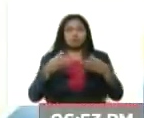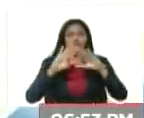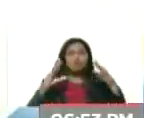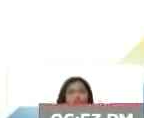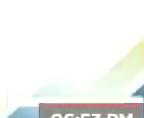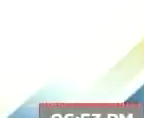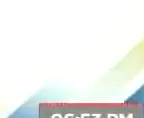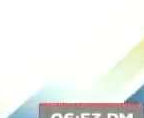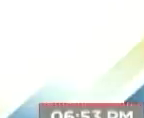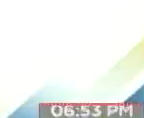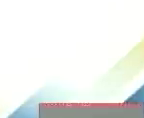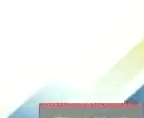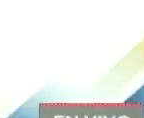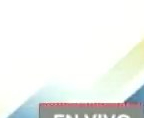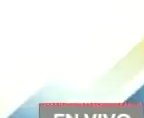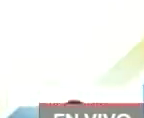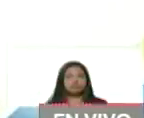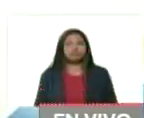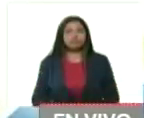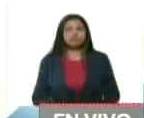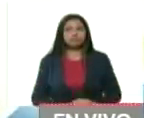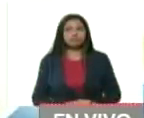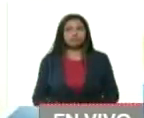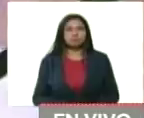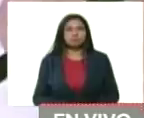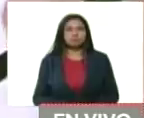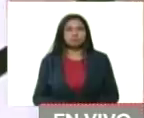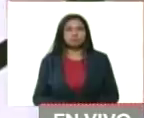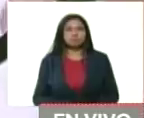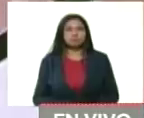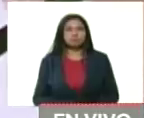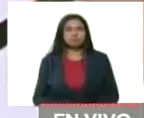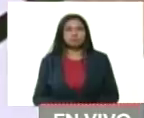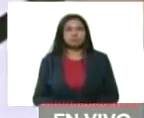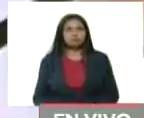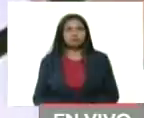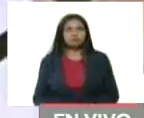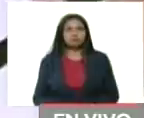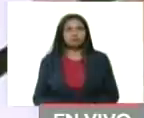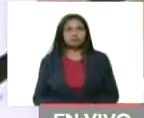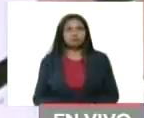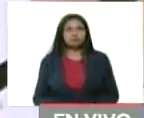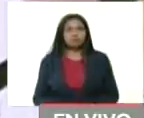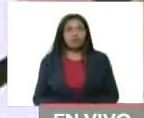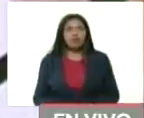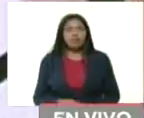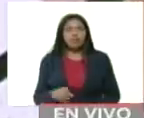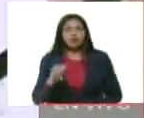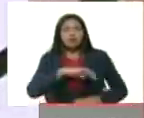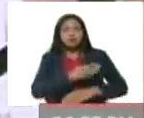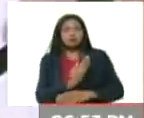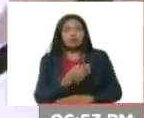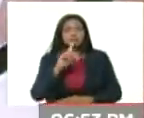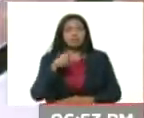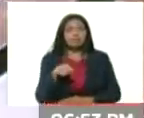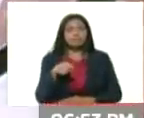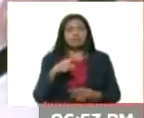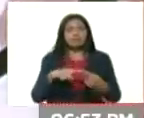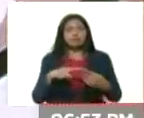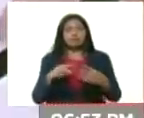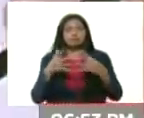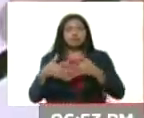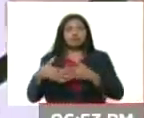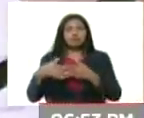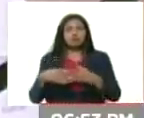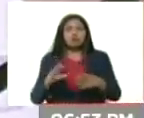Mundial de la Salud, y también, vente para acá, de la Universidad Johns Hopkins, de la Organización